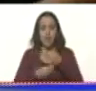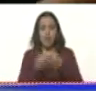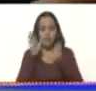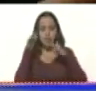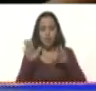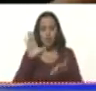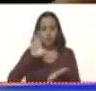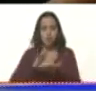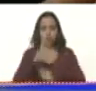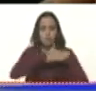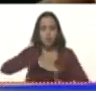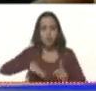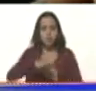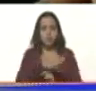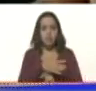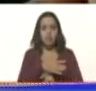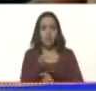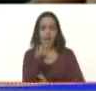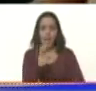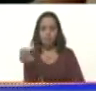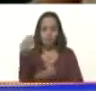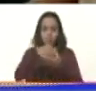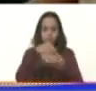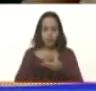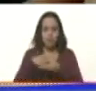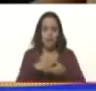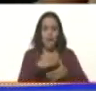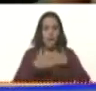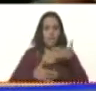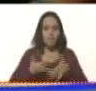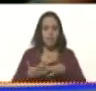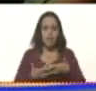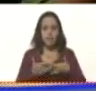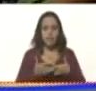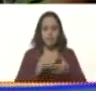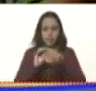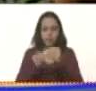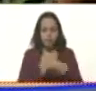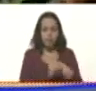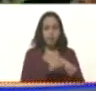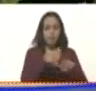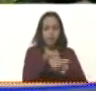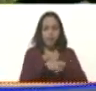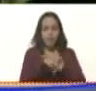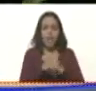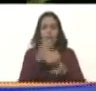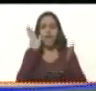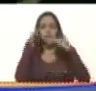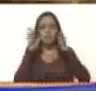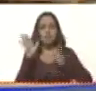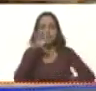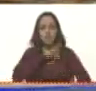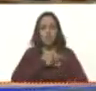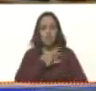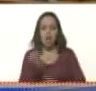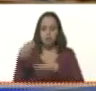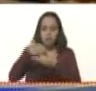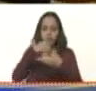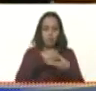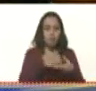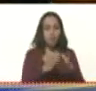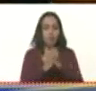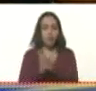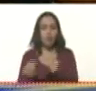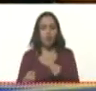ya vienen interactuando, que se han sumado a las dinámicas productivas, que se han sumado a las dinámicas de atención social, que se han sumado a todas las